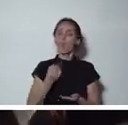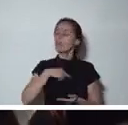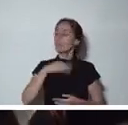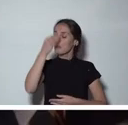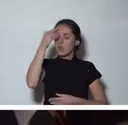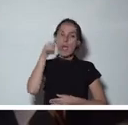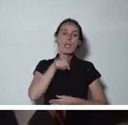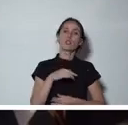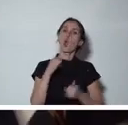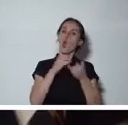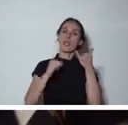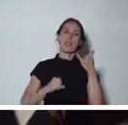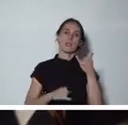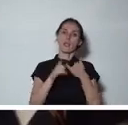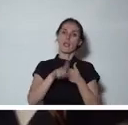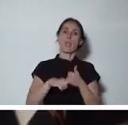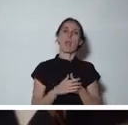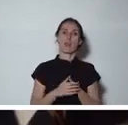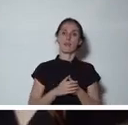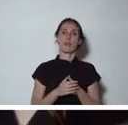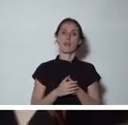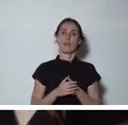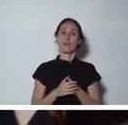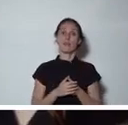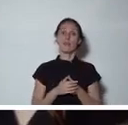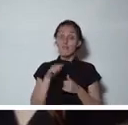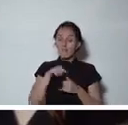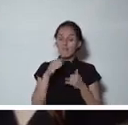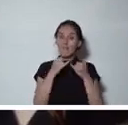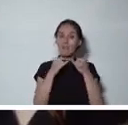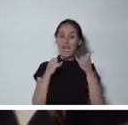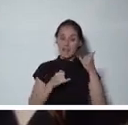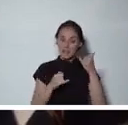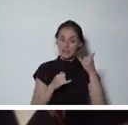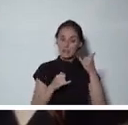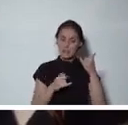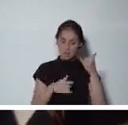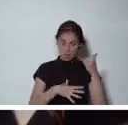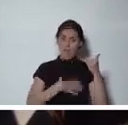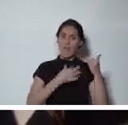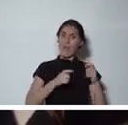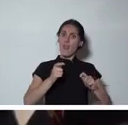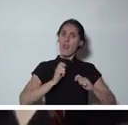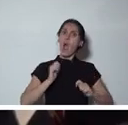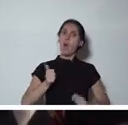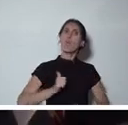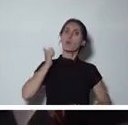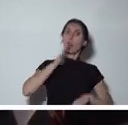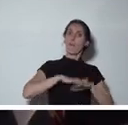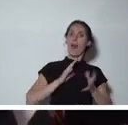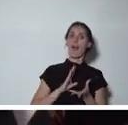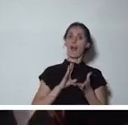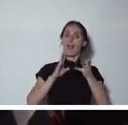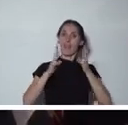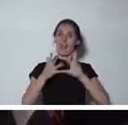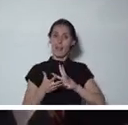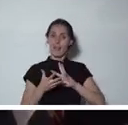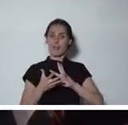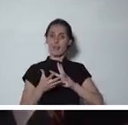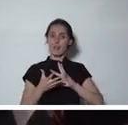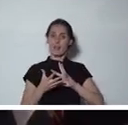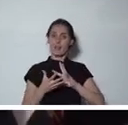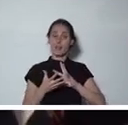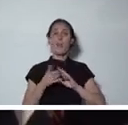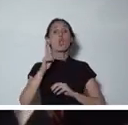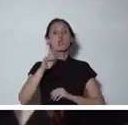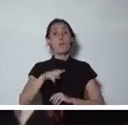crisis y esa crisis además de ser la oportunidad para transformar también es un momento de enorme incertidumbre